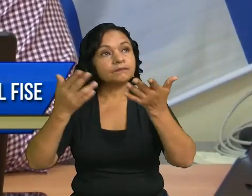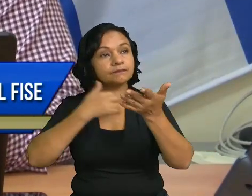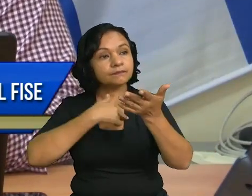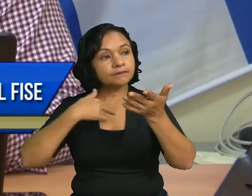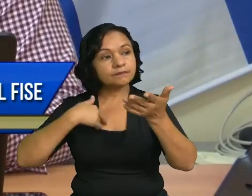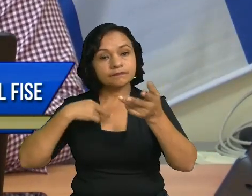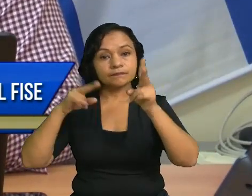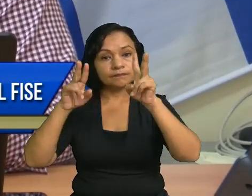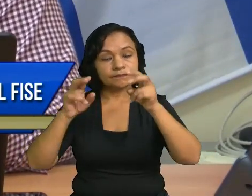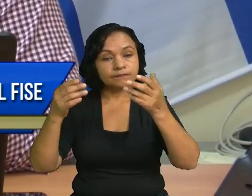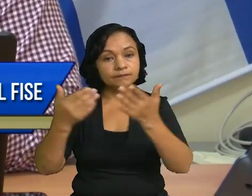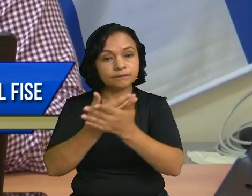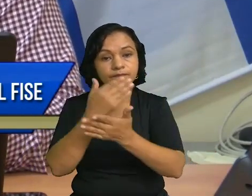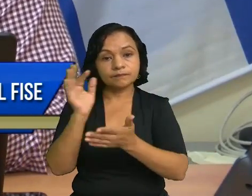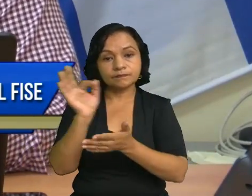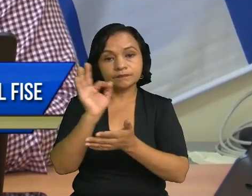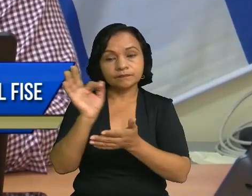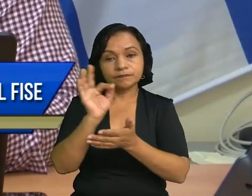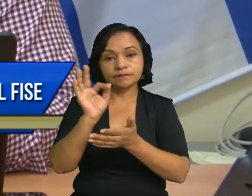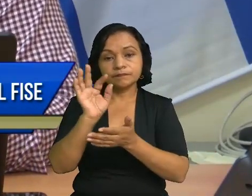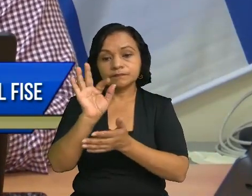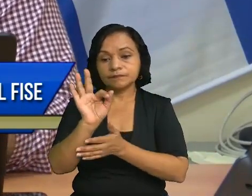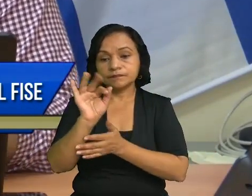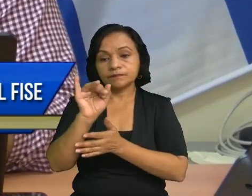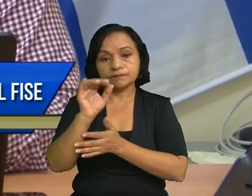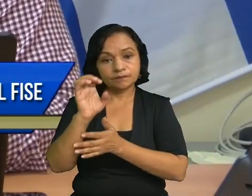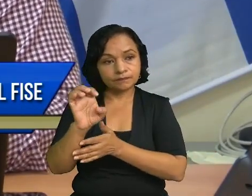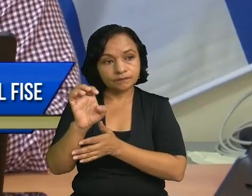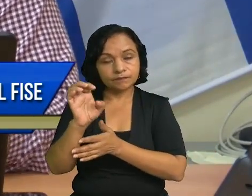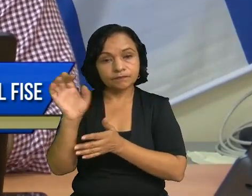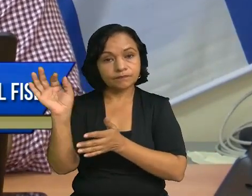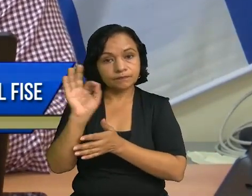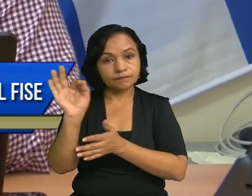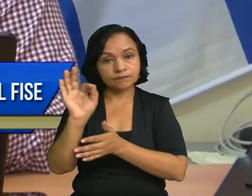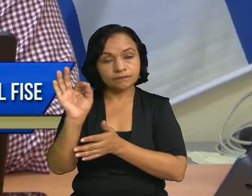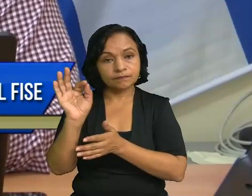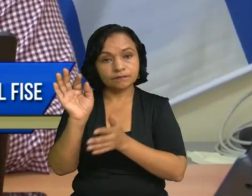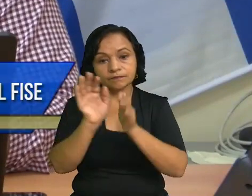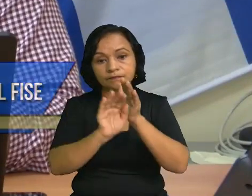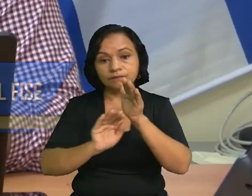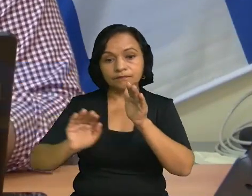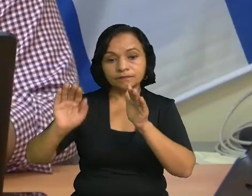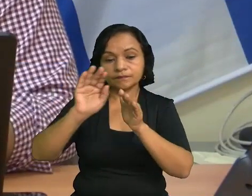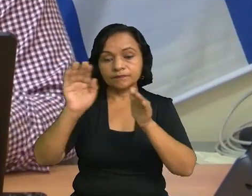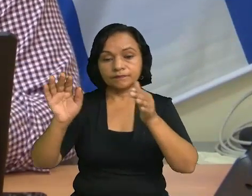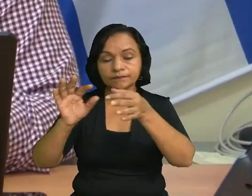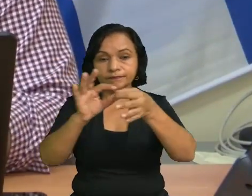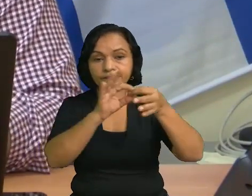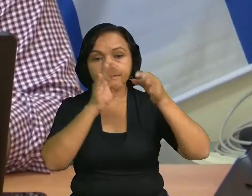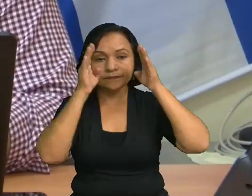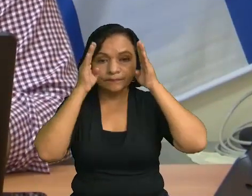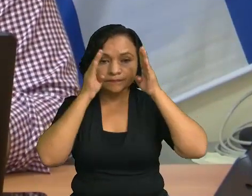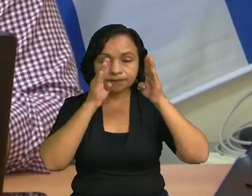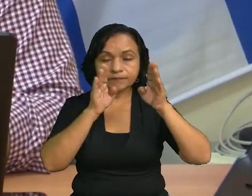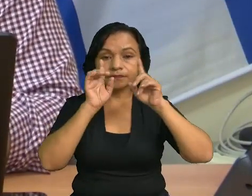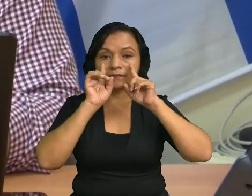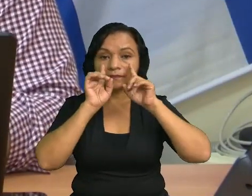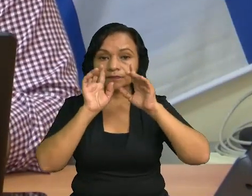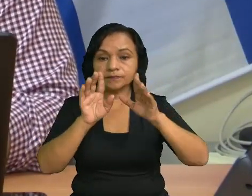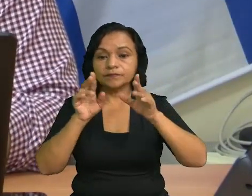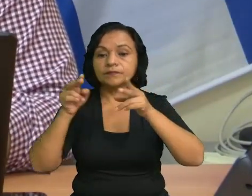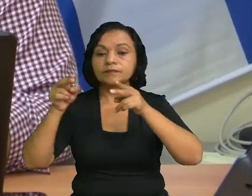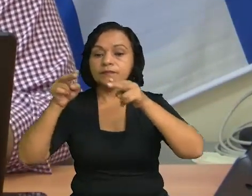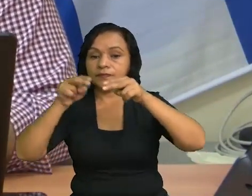dentro del nuevo modelo de gestión del nuevo fisher con un carácter mucho más integral enfocado a la protección de nuestros recursos